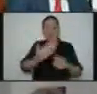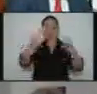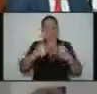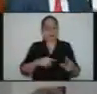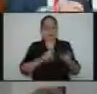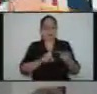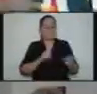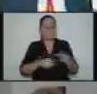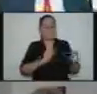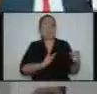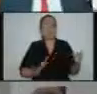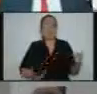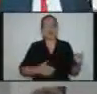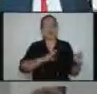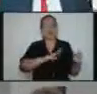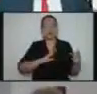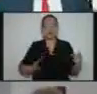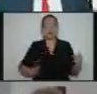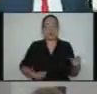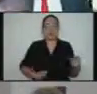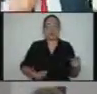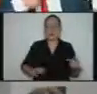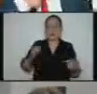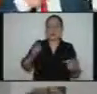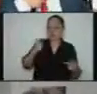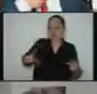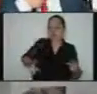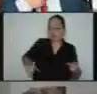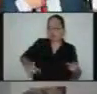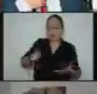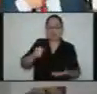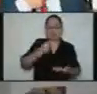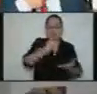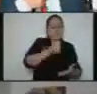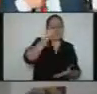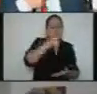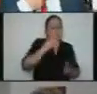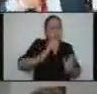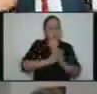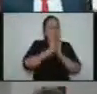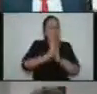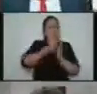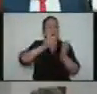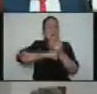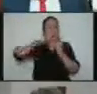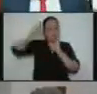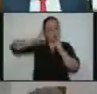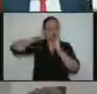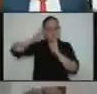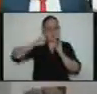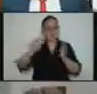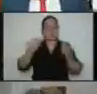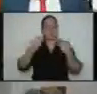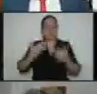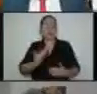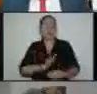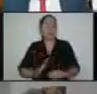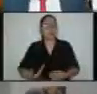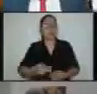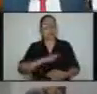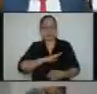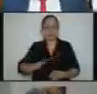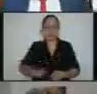municipal como uso de recurso público. La promoción personalizada de la presidenta municipal también trae